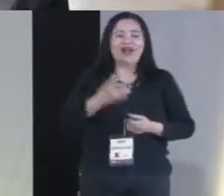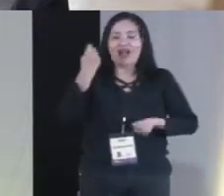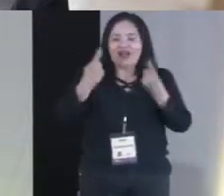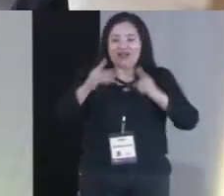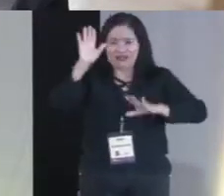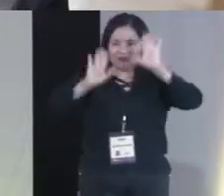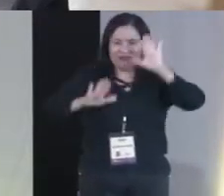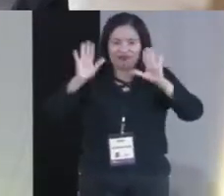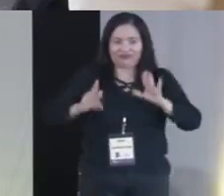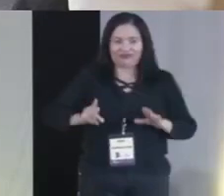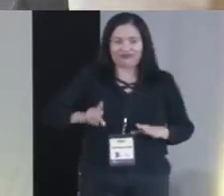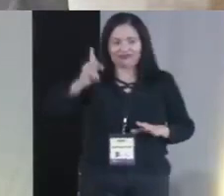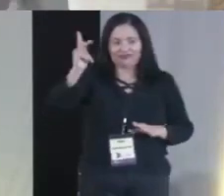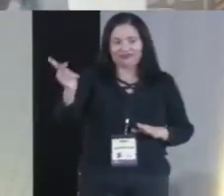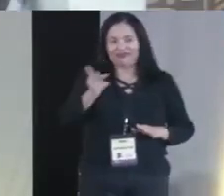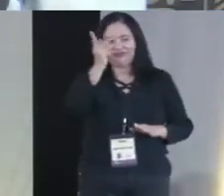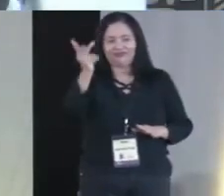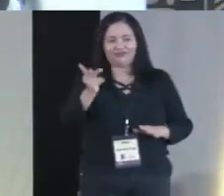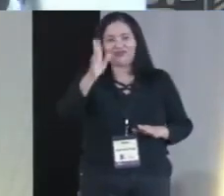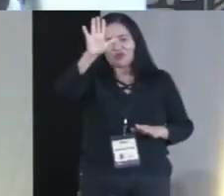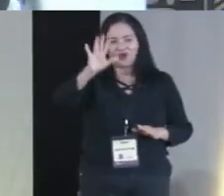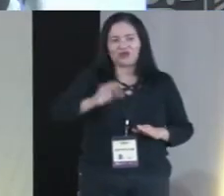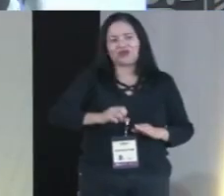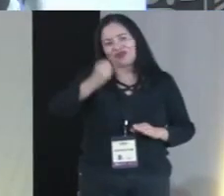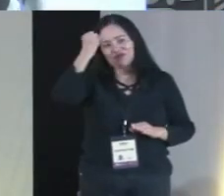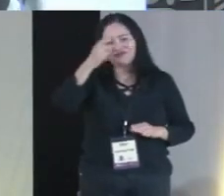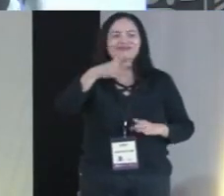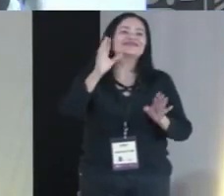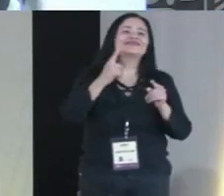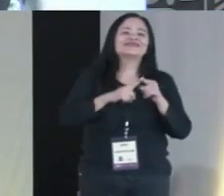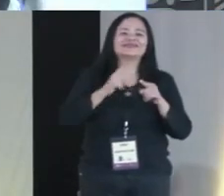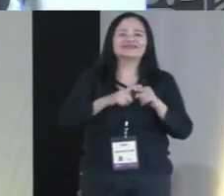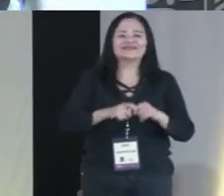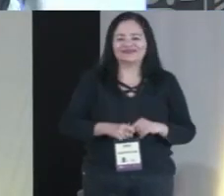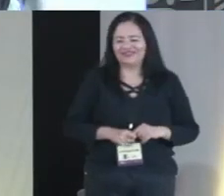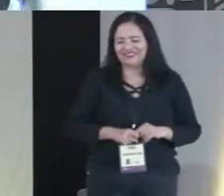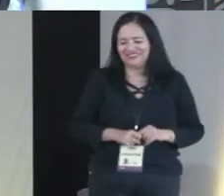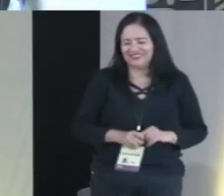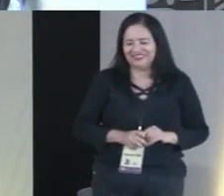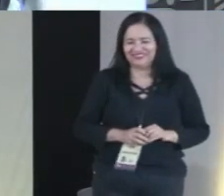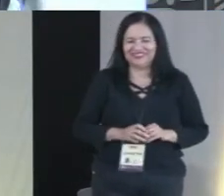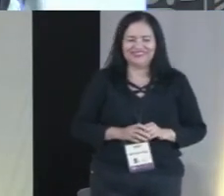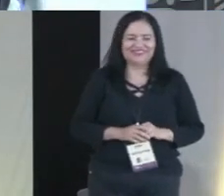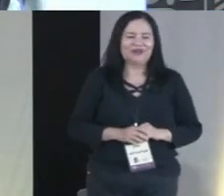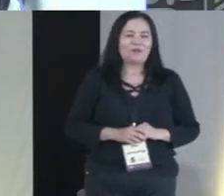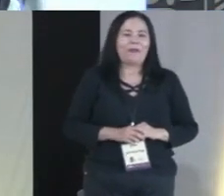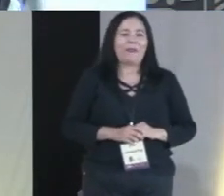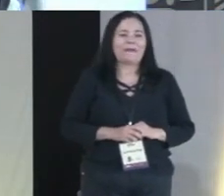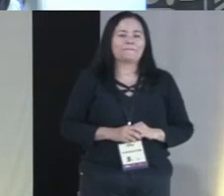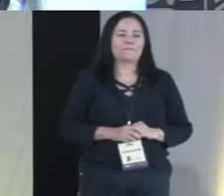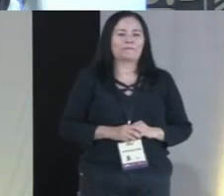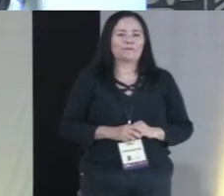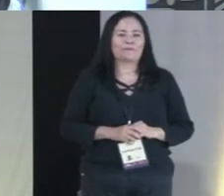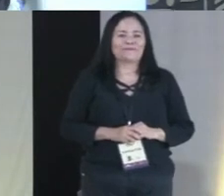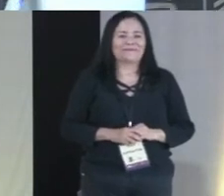¿Alguien quiere hacer un comentario, pregunta, mentada de madre? A ver, aquí alguien levantó la mano.